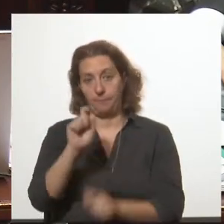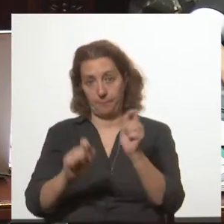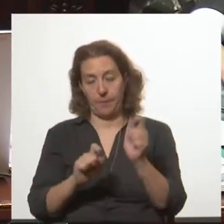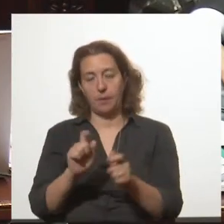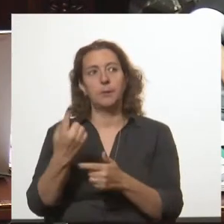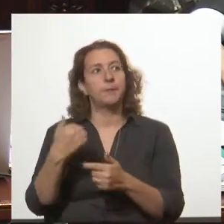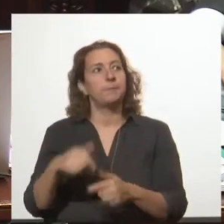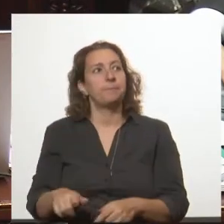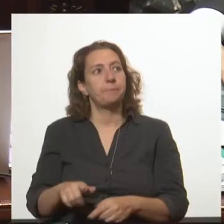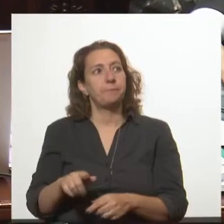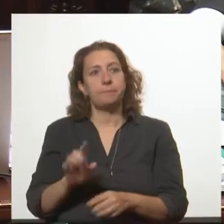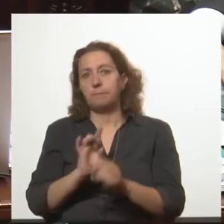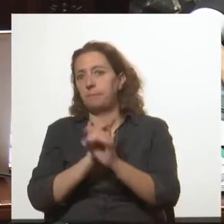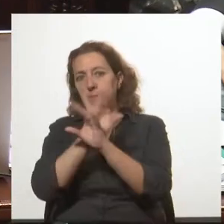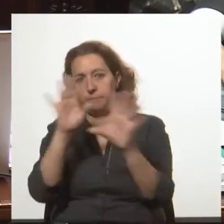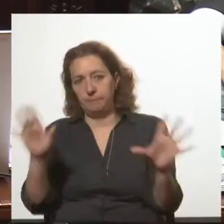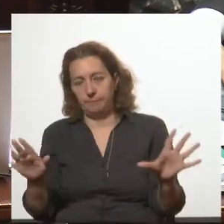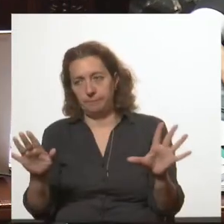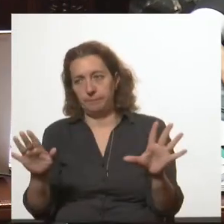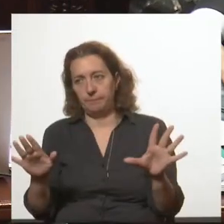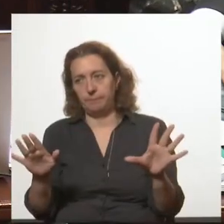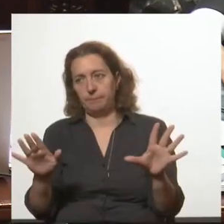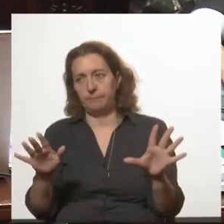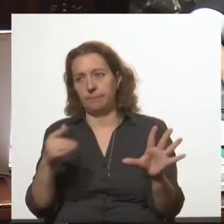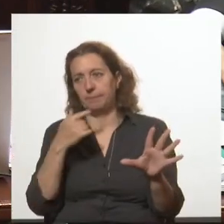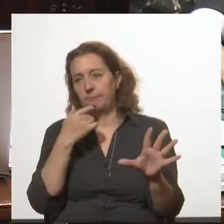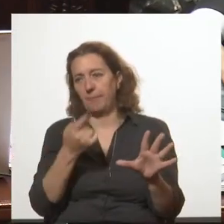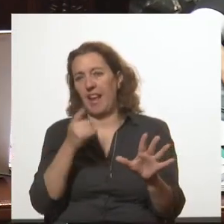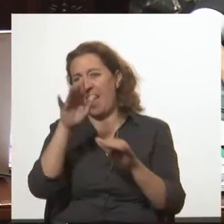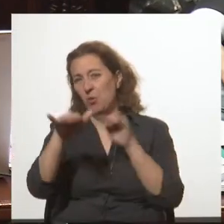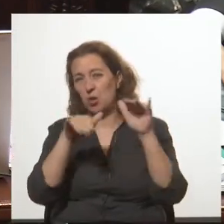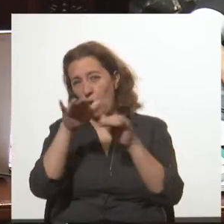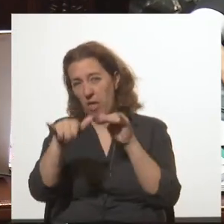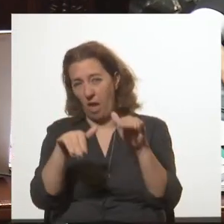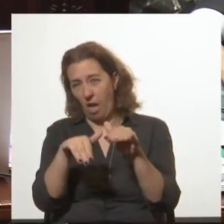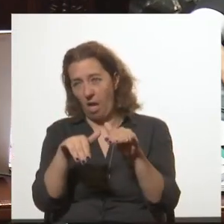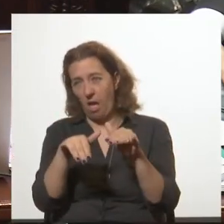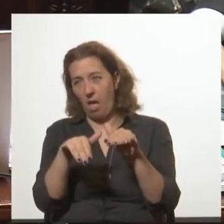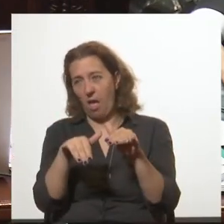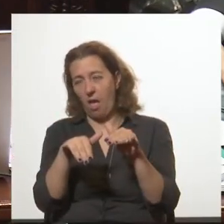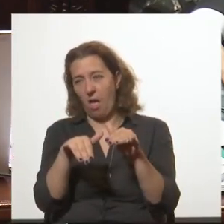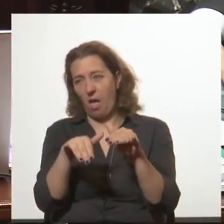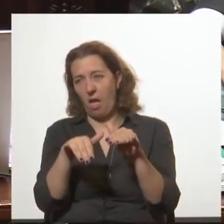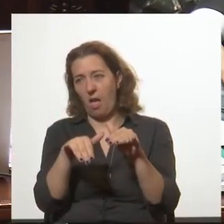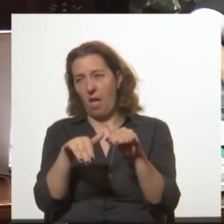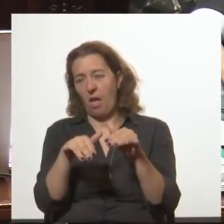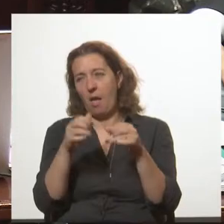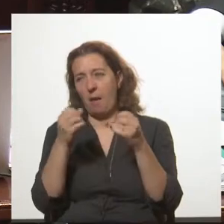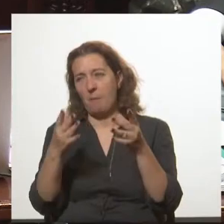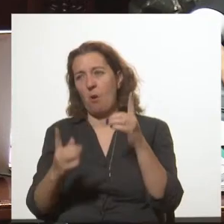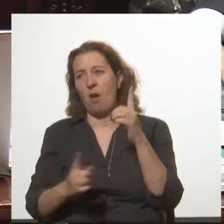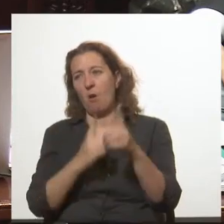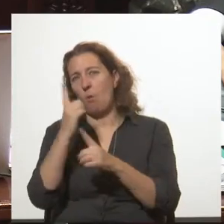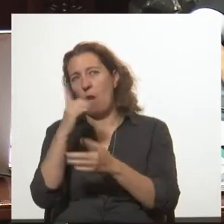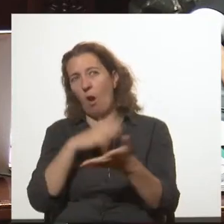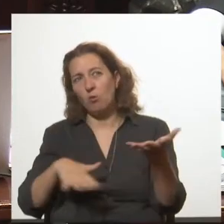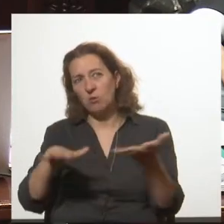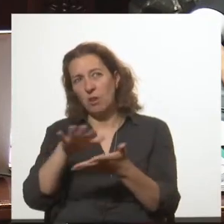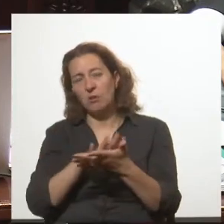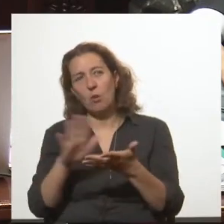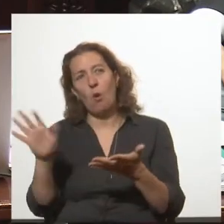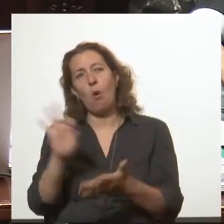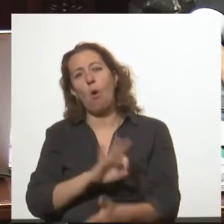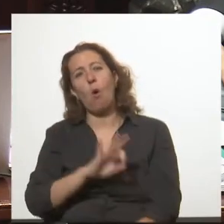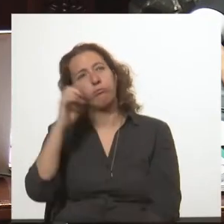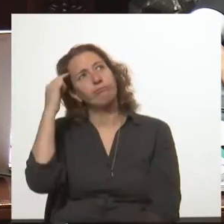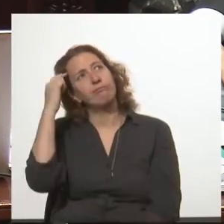claro que desacreditar la auditoría en función de ciertas consideraciones o referencia